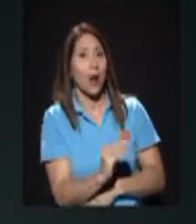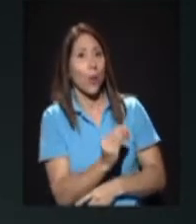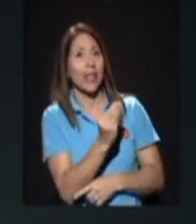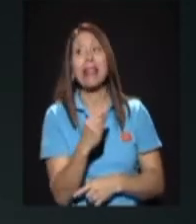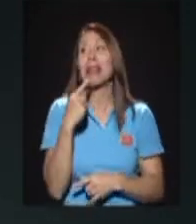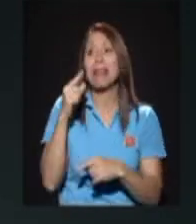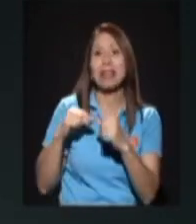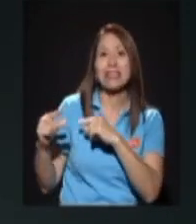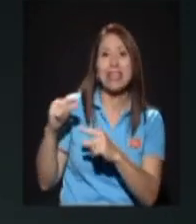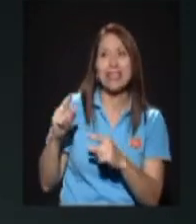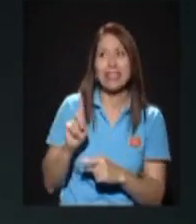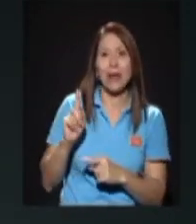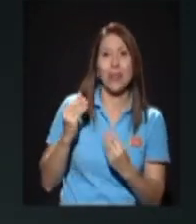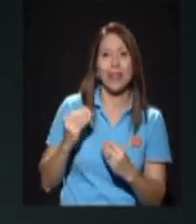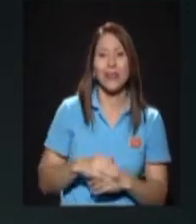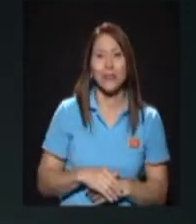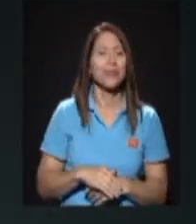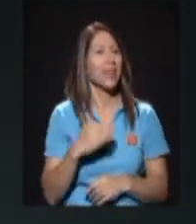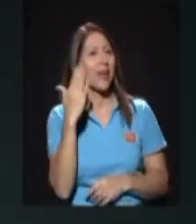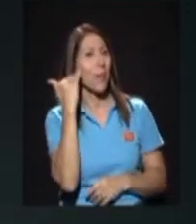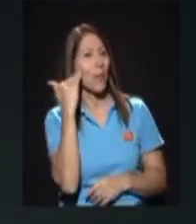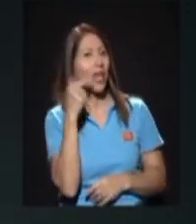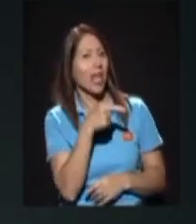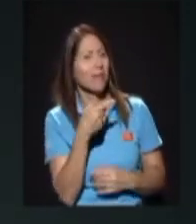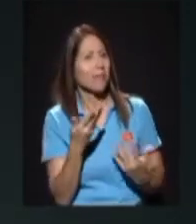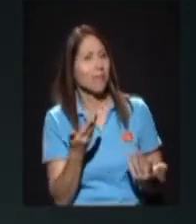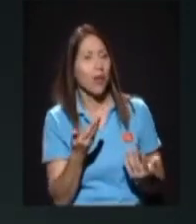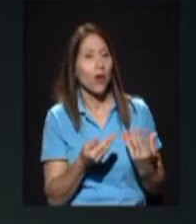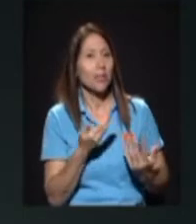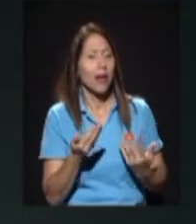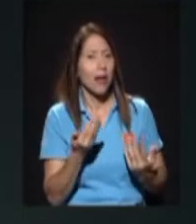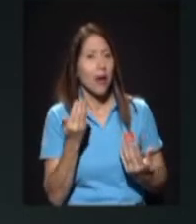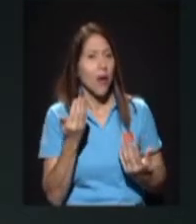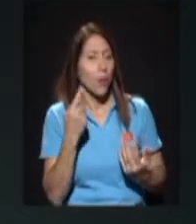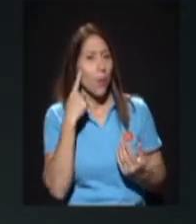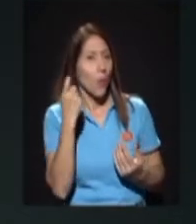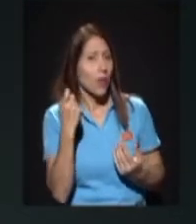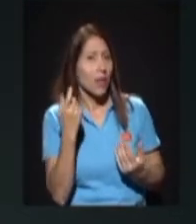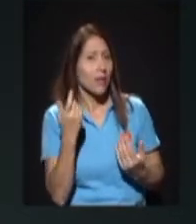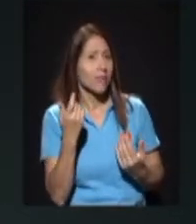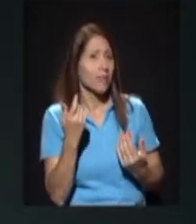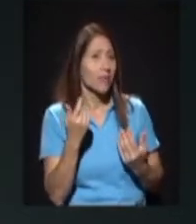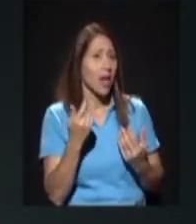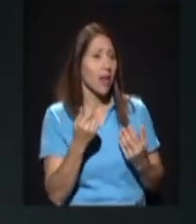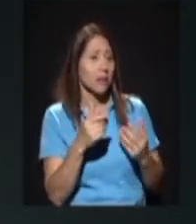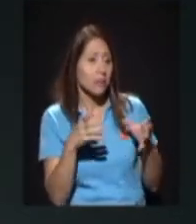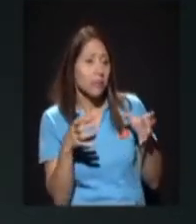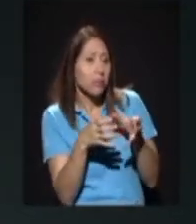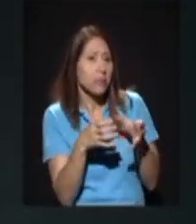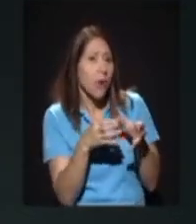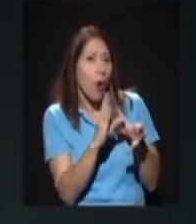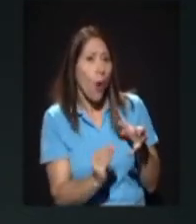Dicen, ya no tanto. ¿Por qué no? Es decir, porque normalmente los jóvenes son más contestatarios. Recuerda